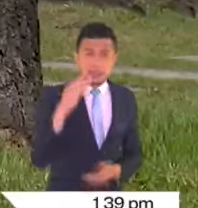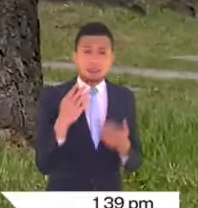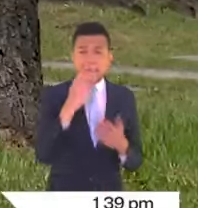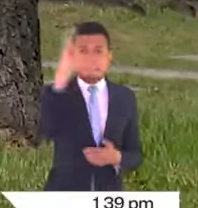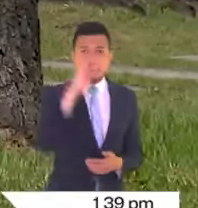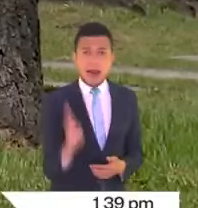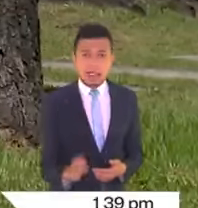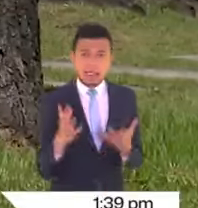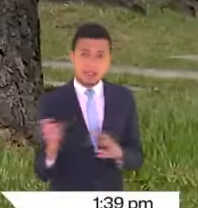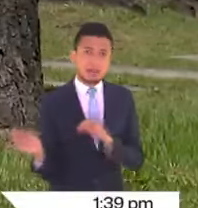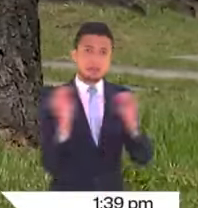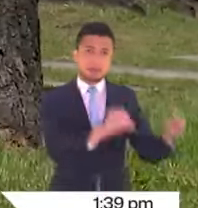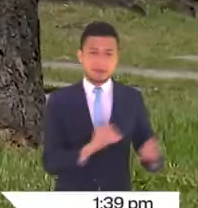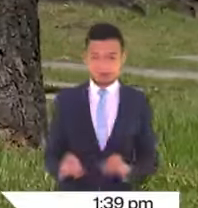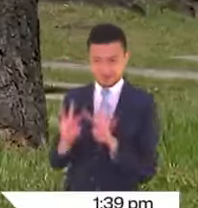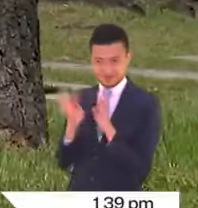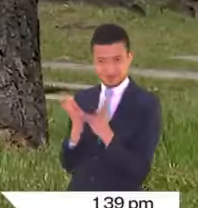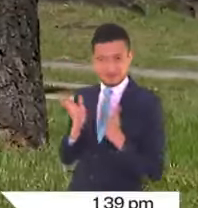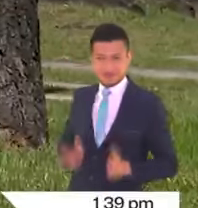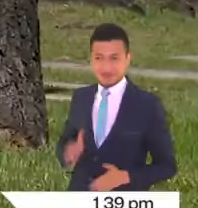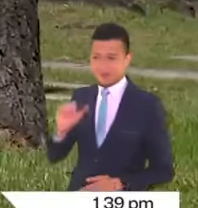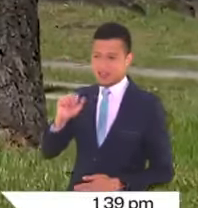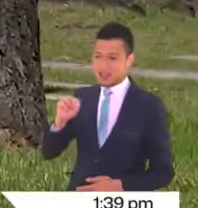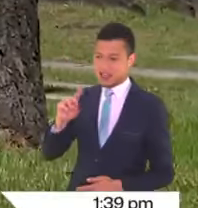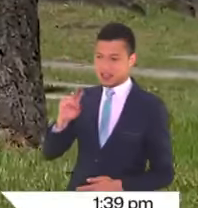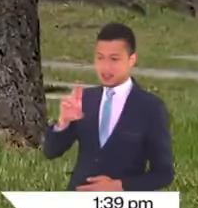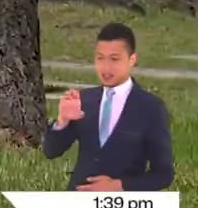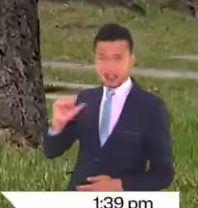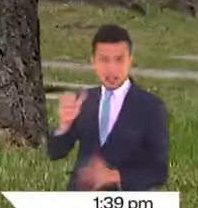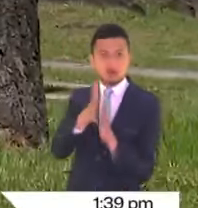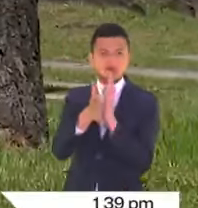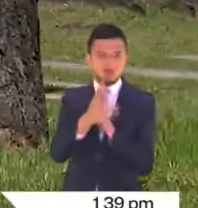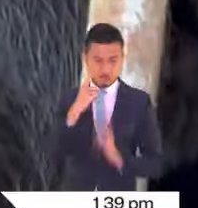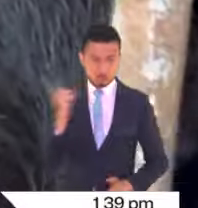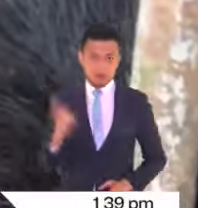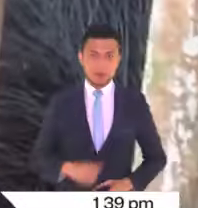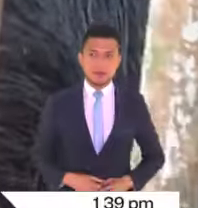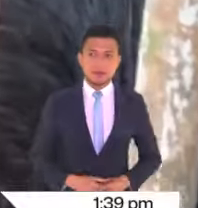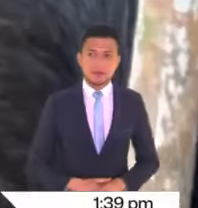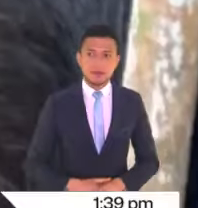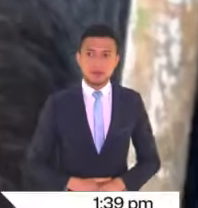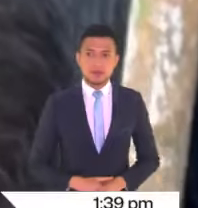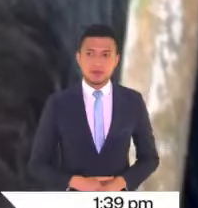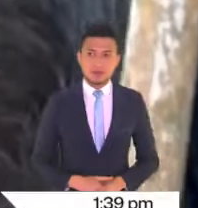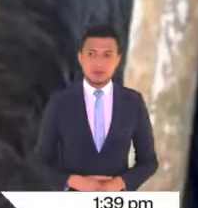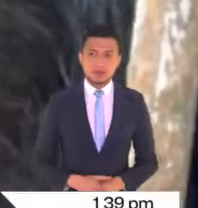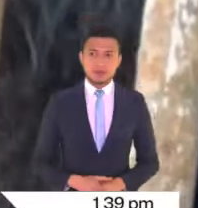senadora Andrea Padilla está liderando esta cruzada y hablamos con ella.